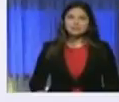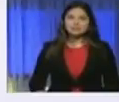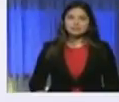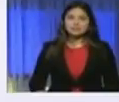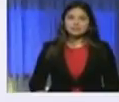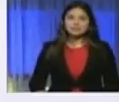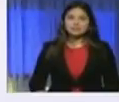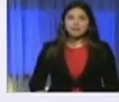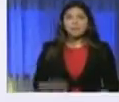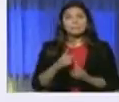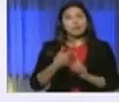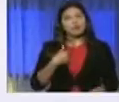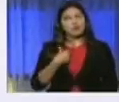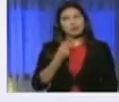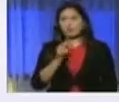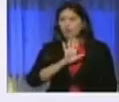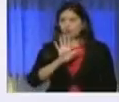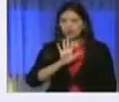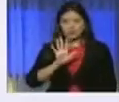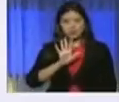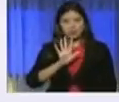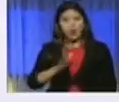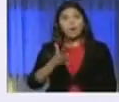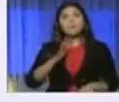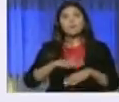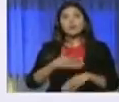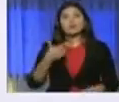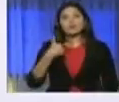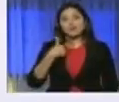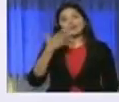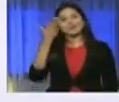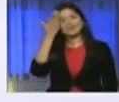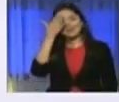Pero no, yo no puedo reaccionar así porque sé mi responsabilidad.